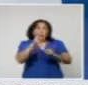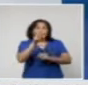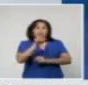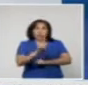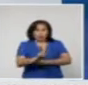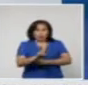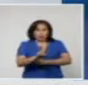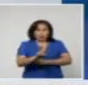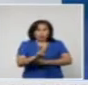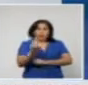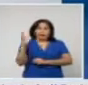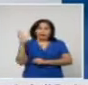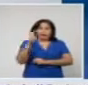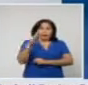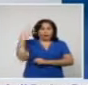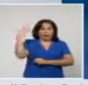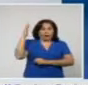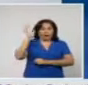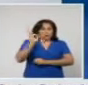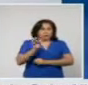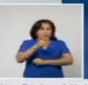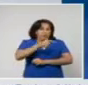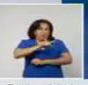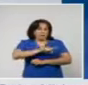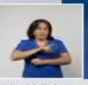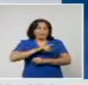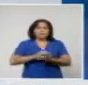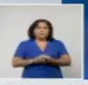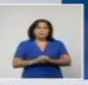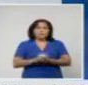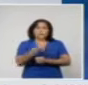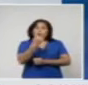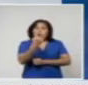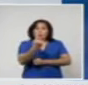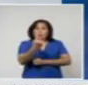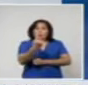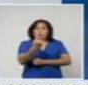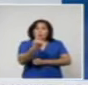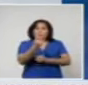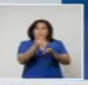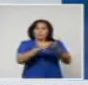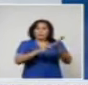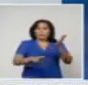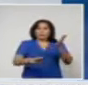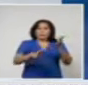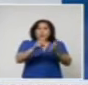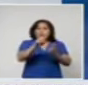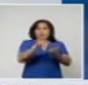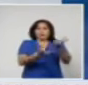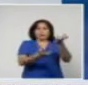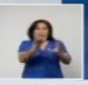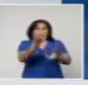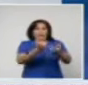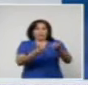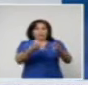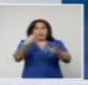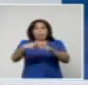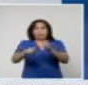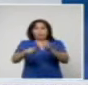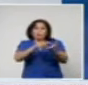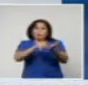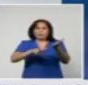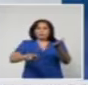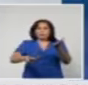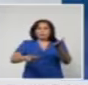casos importados que tuvimos en el día de ayer, 1 es de la provincia de Cienfuegos y 1 es de la